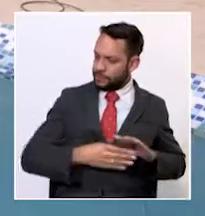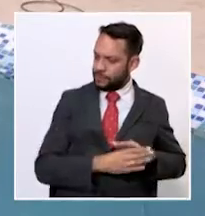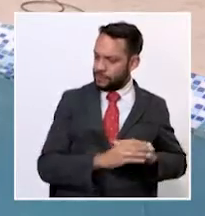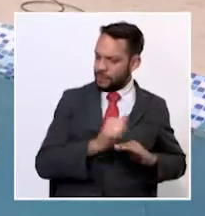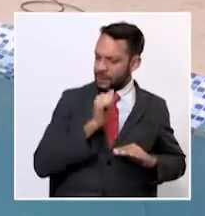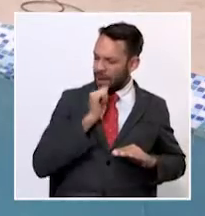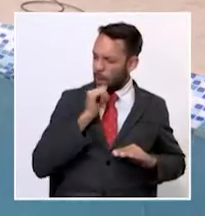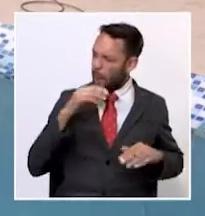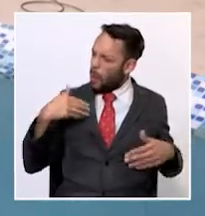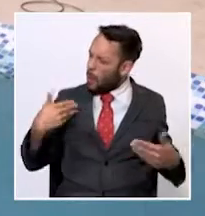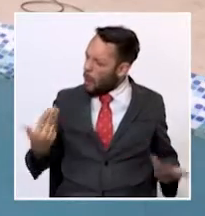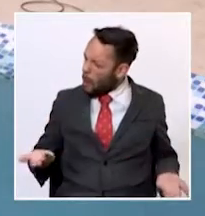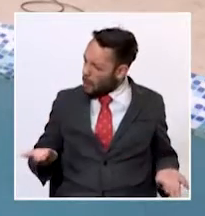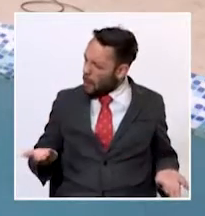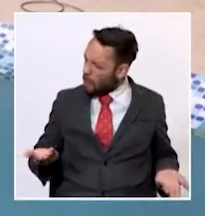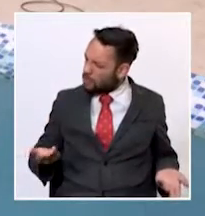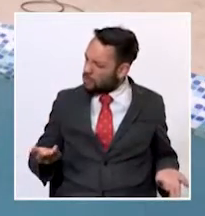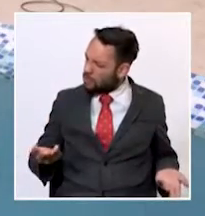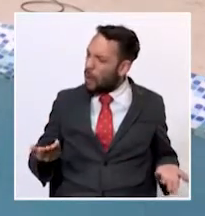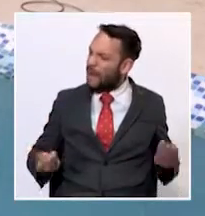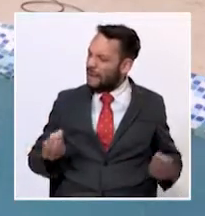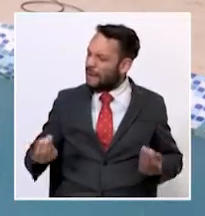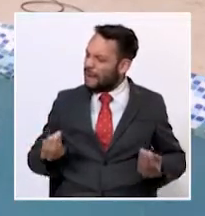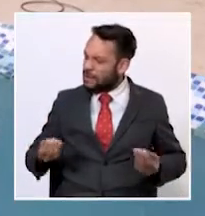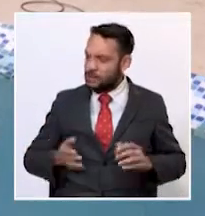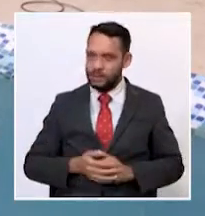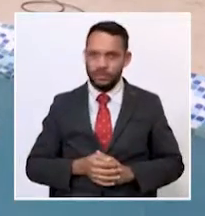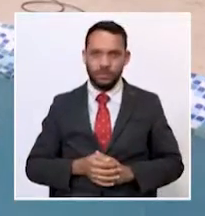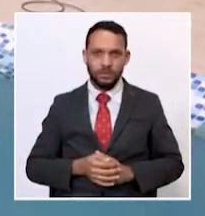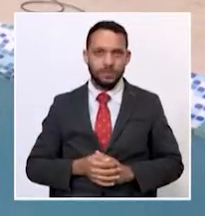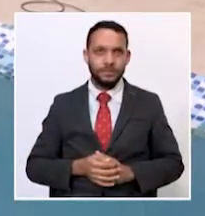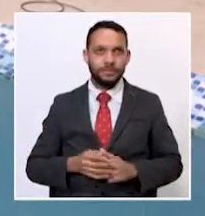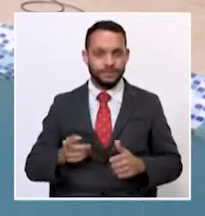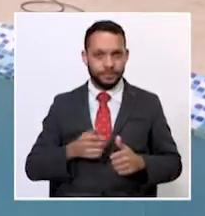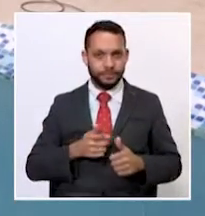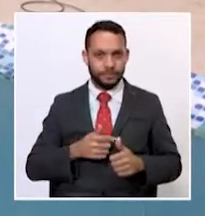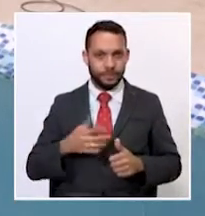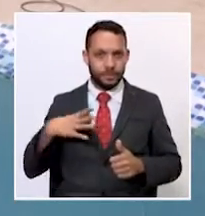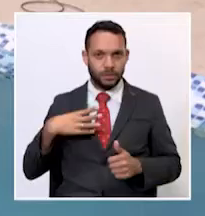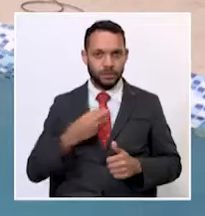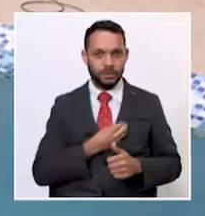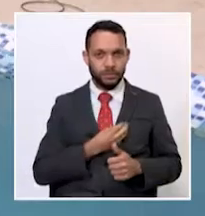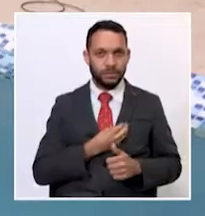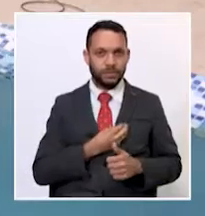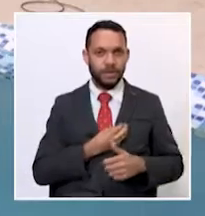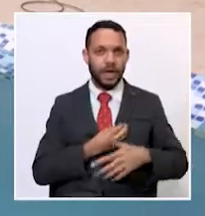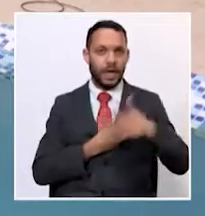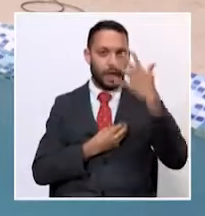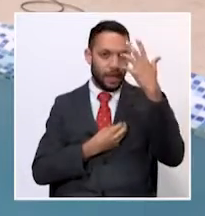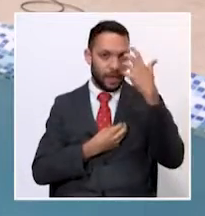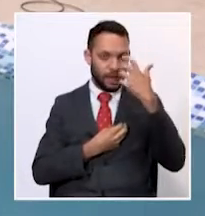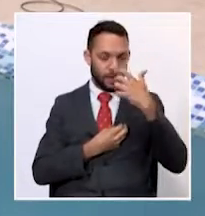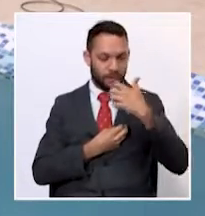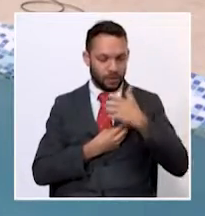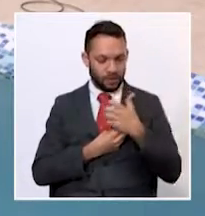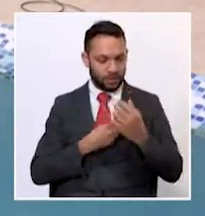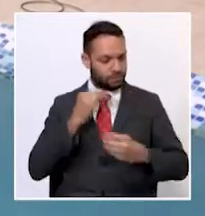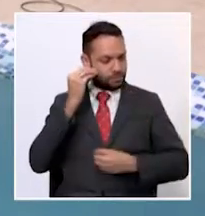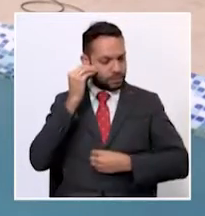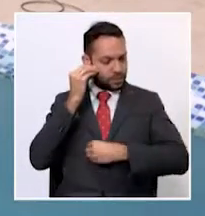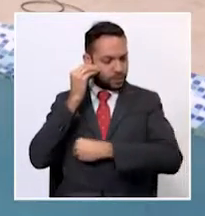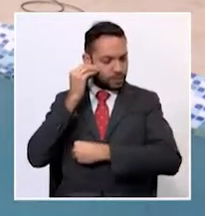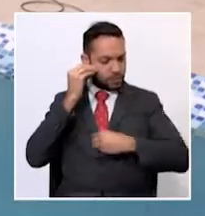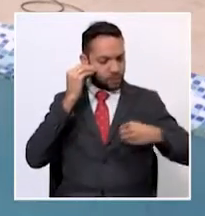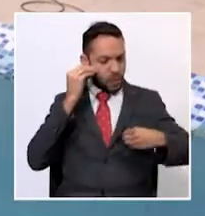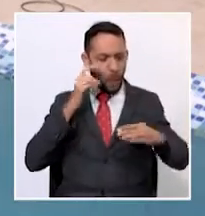terapéuticas? ¿En qué casos? Bueno, en primer lugar, hacemos una anamnesis, hacemos un chequeo total del